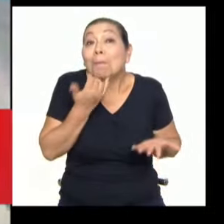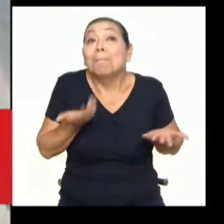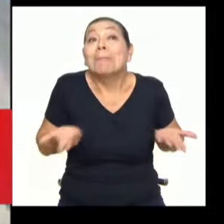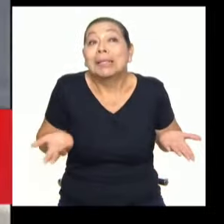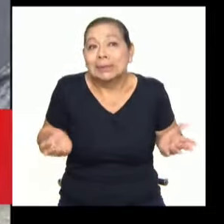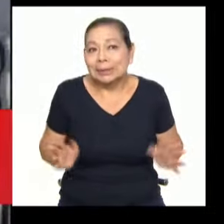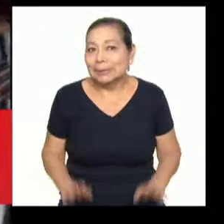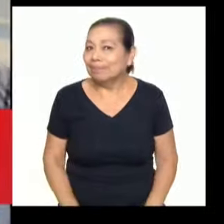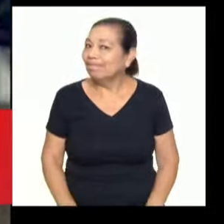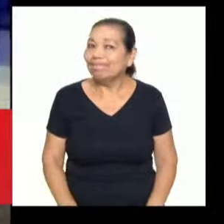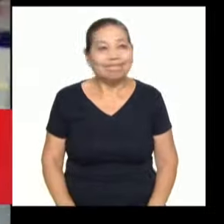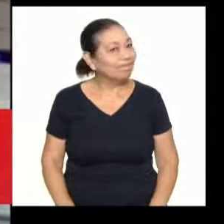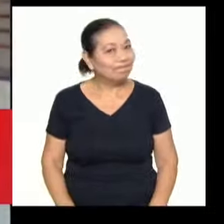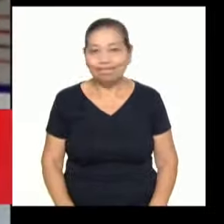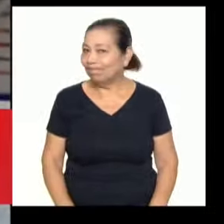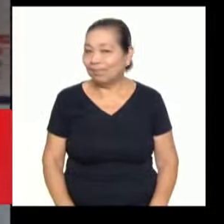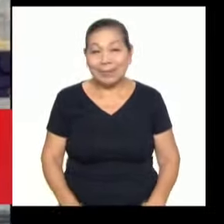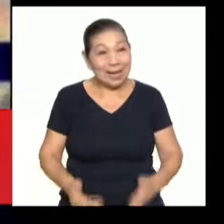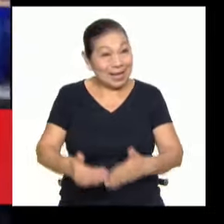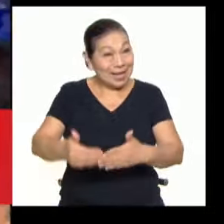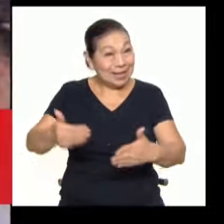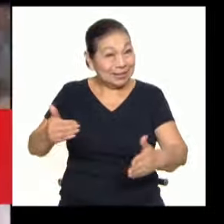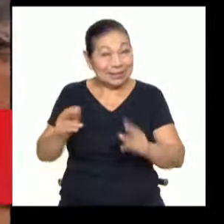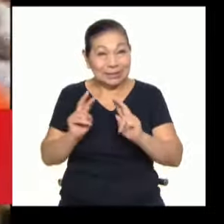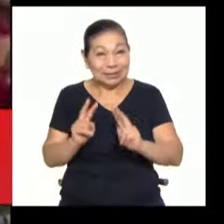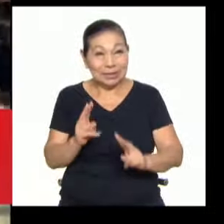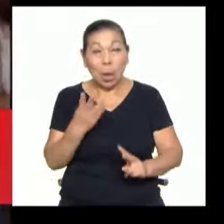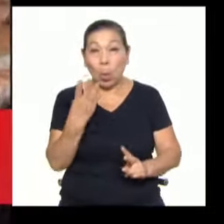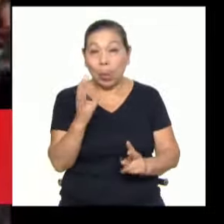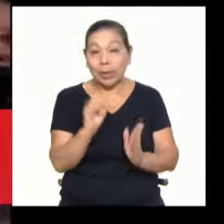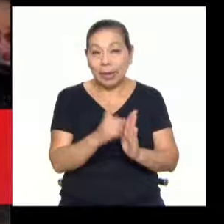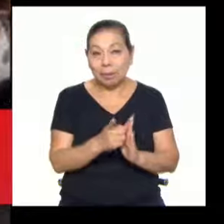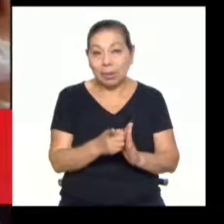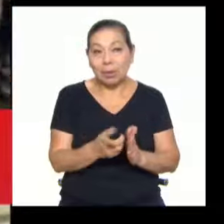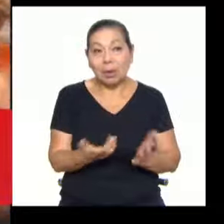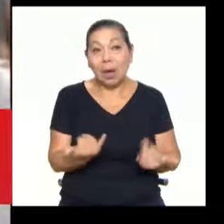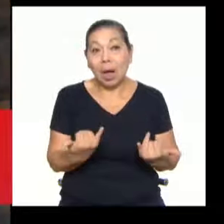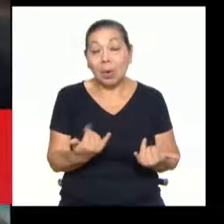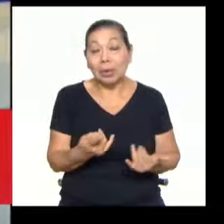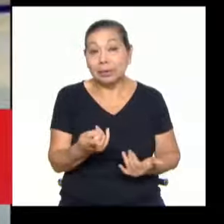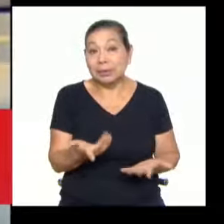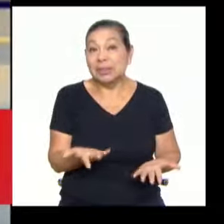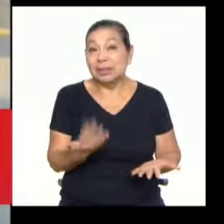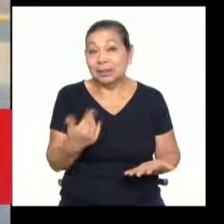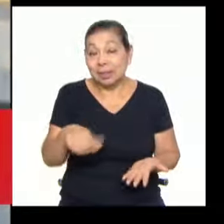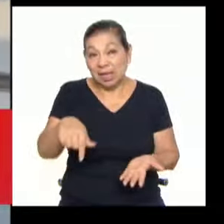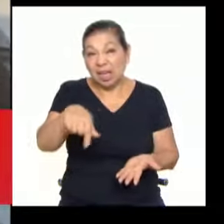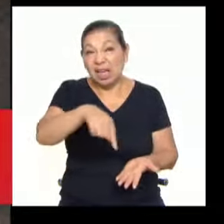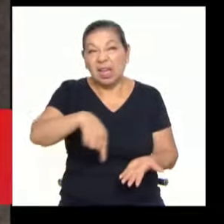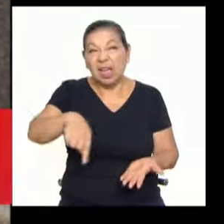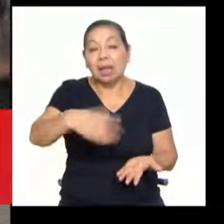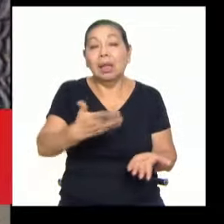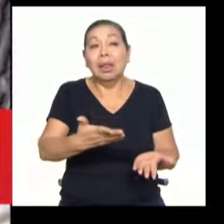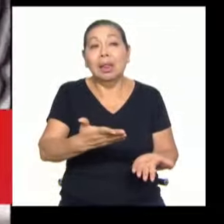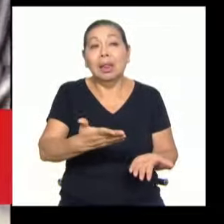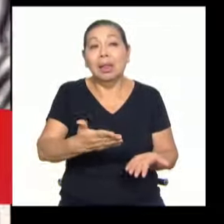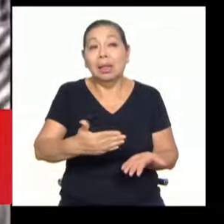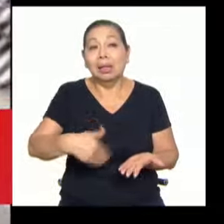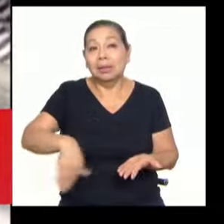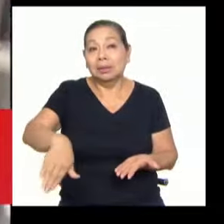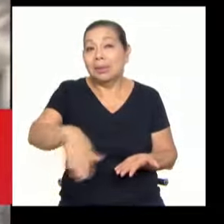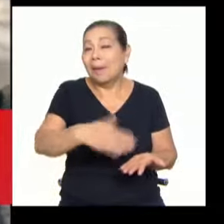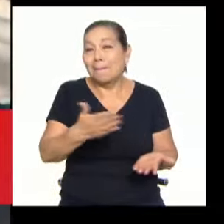a las personas esperando. ¿Qué más pueden hacer? Ahora, la vez anterior que dábamos cuenta, 40 minutos habían estado esperando. Y esto ocurre en el cercado. Es que en realidad todo